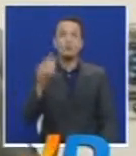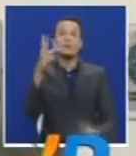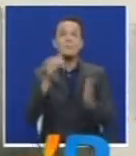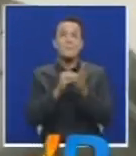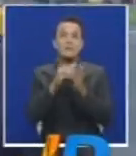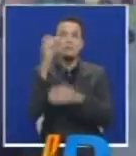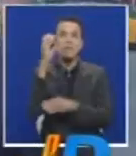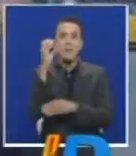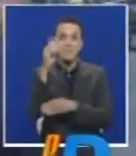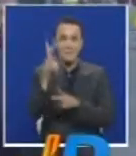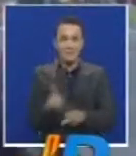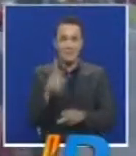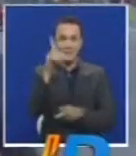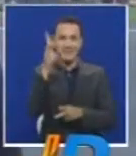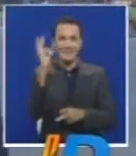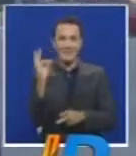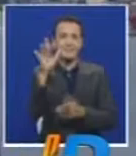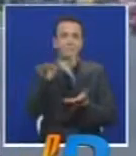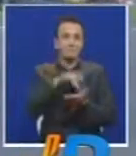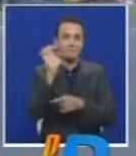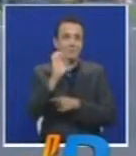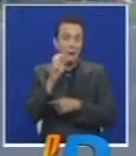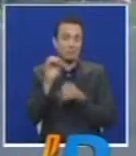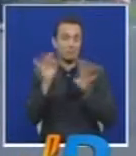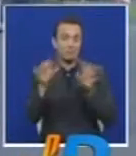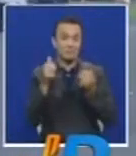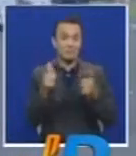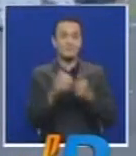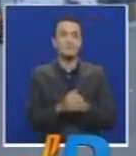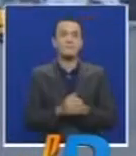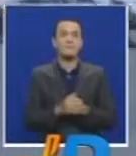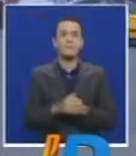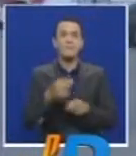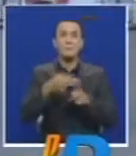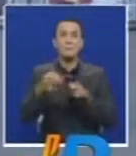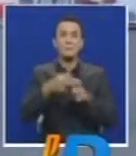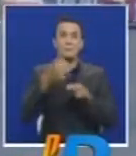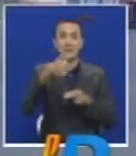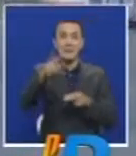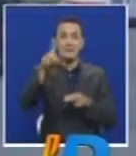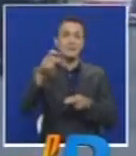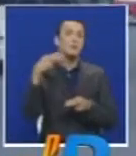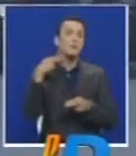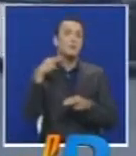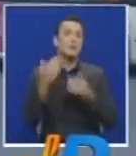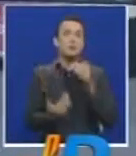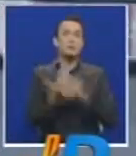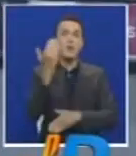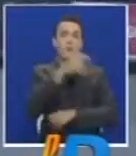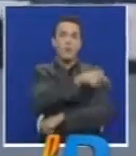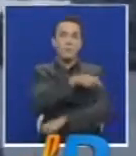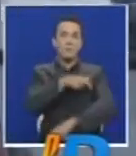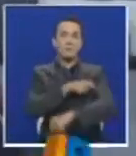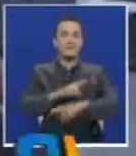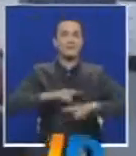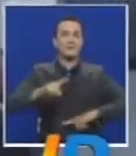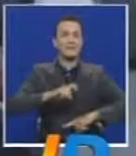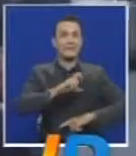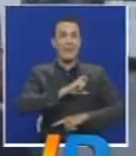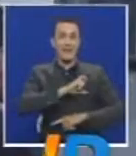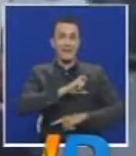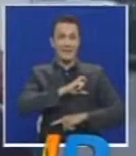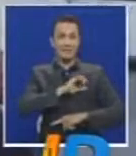Mundial. Primera entrega de lo que será el 16 de noviembre la elección del nuevo Comité Ejecutivo del Deportivo Cali. El turno